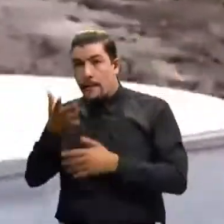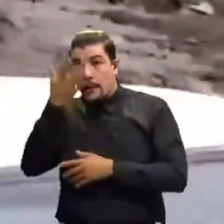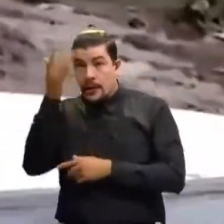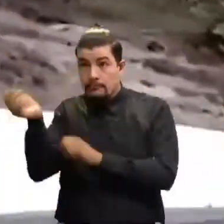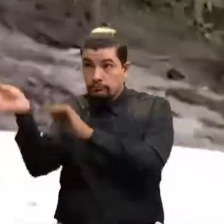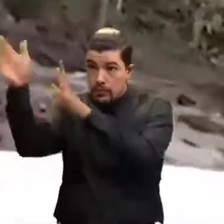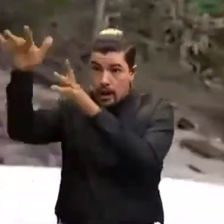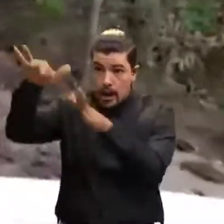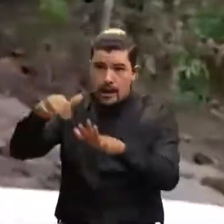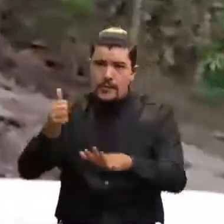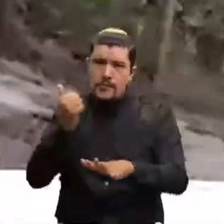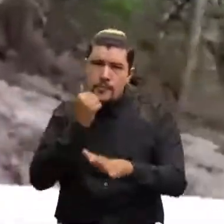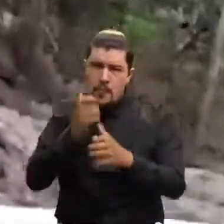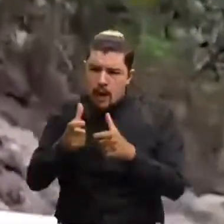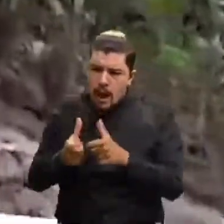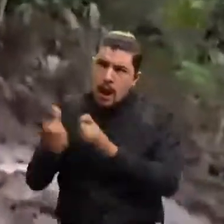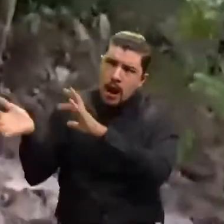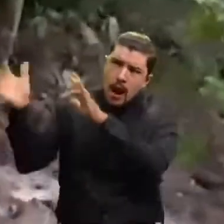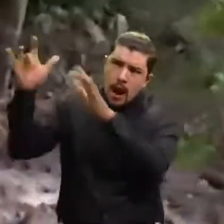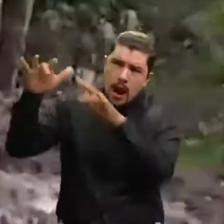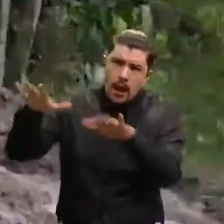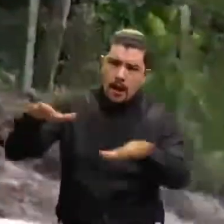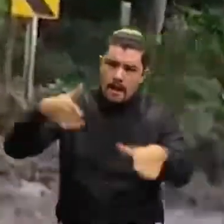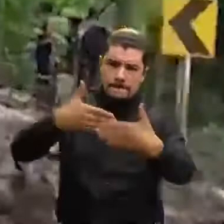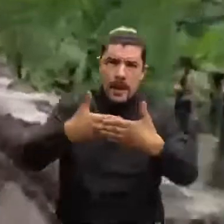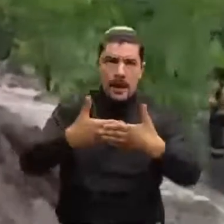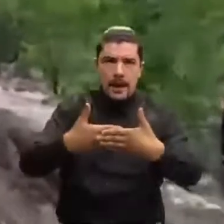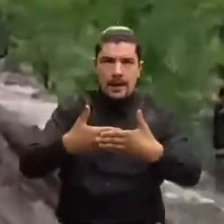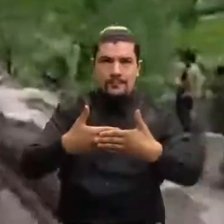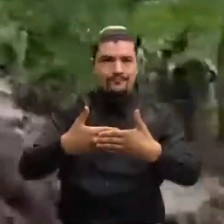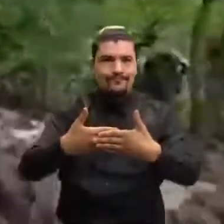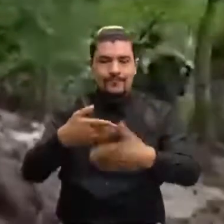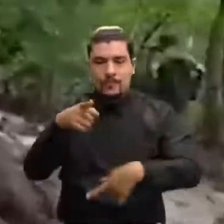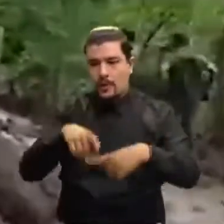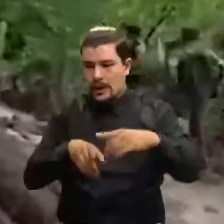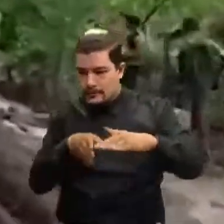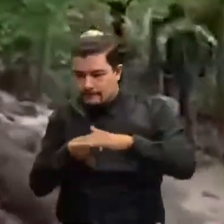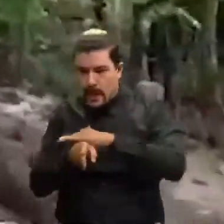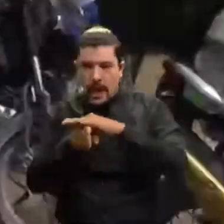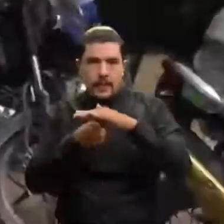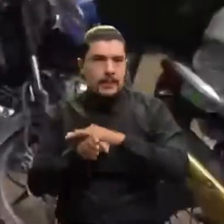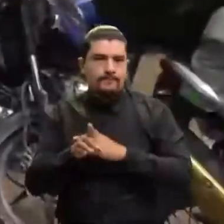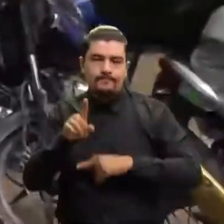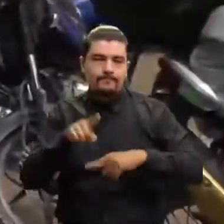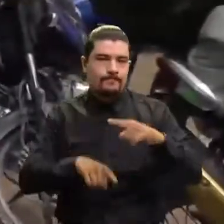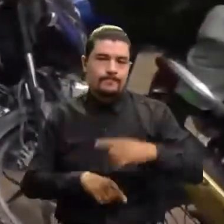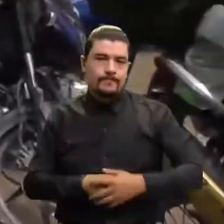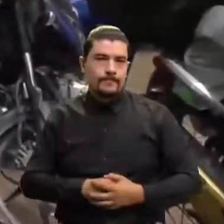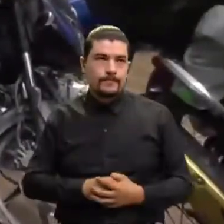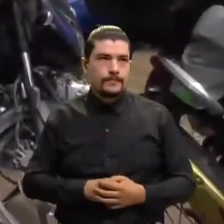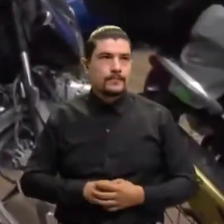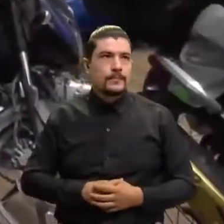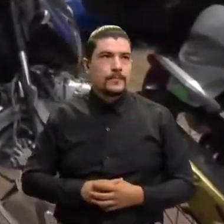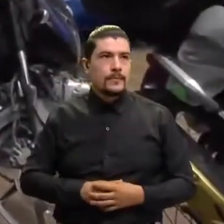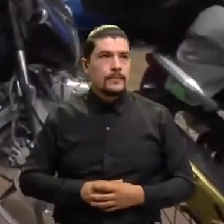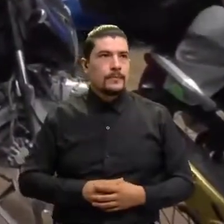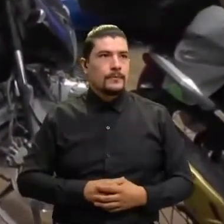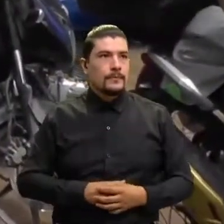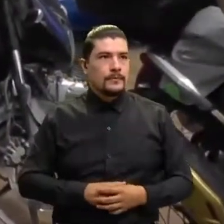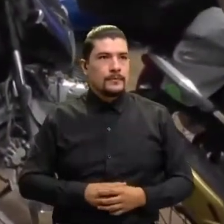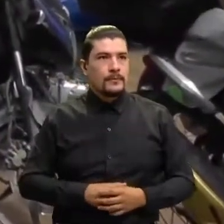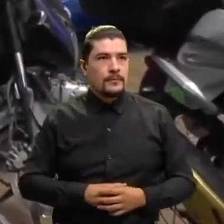piedra taponó casi por completo la calzada, impidiendo la movilidad por el sector. En un derrumbe